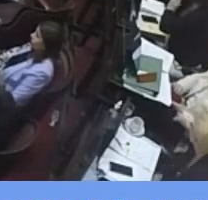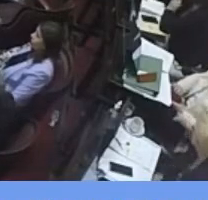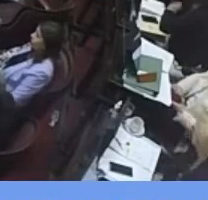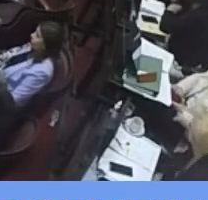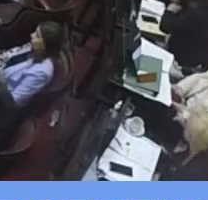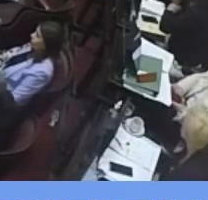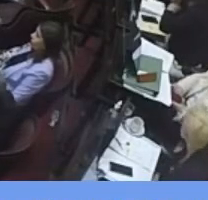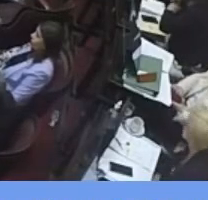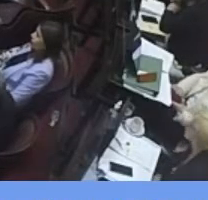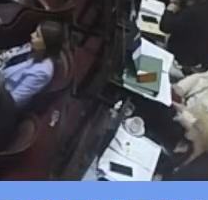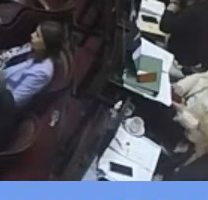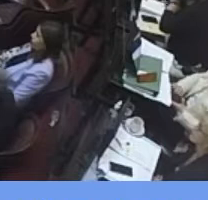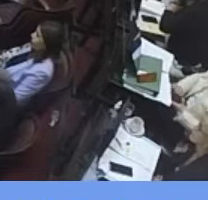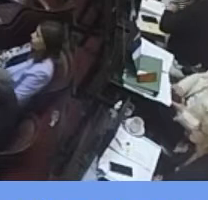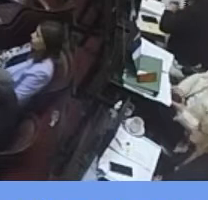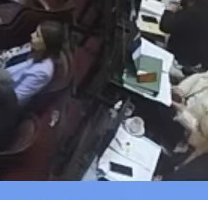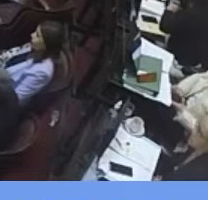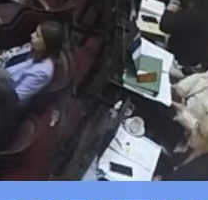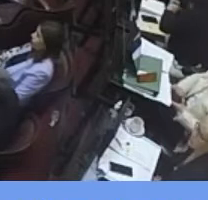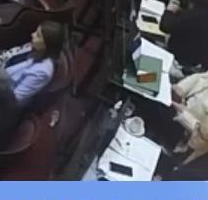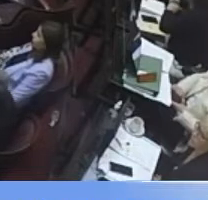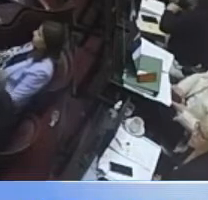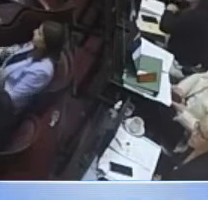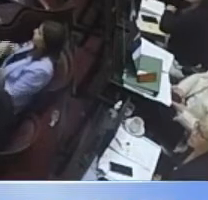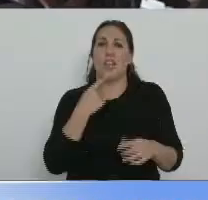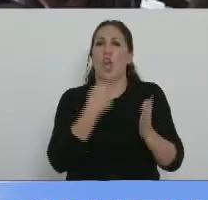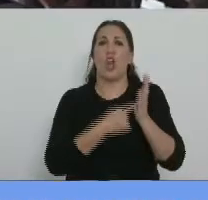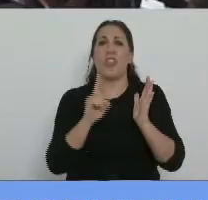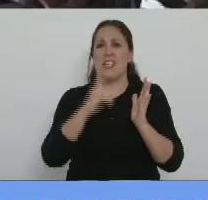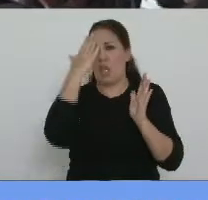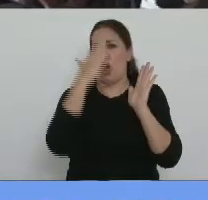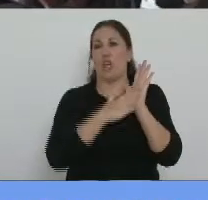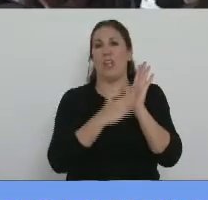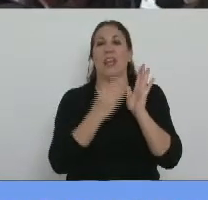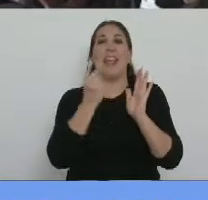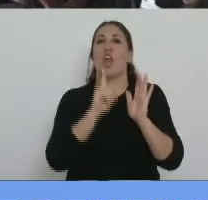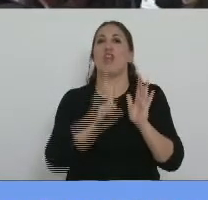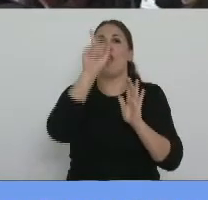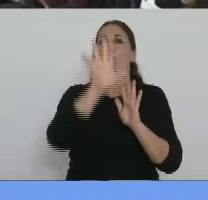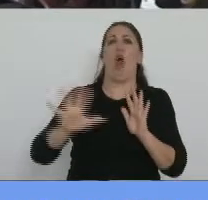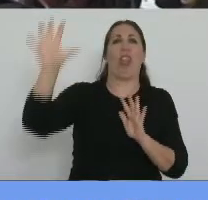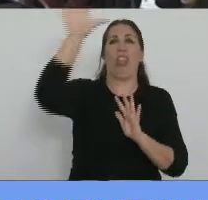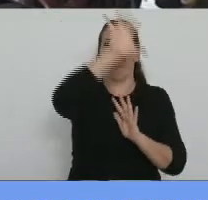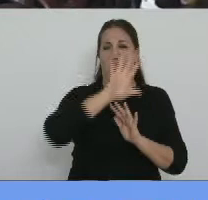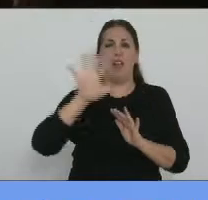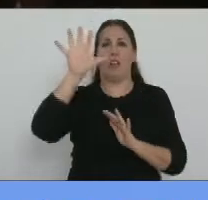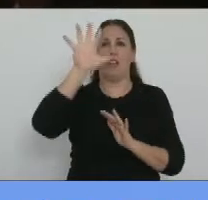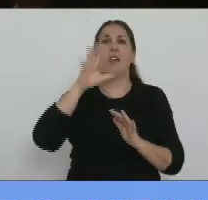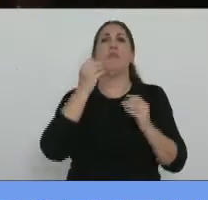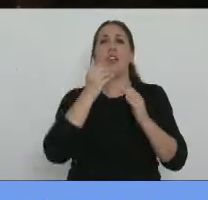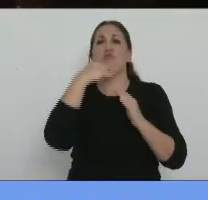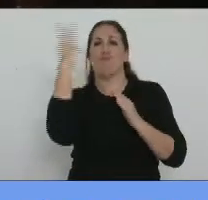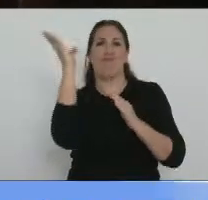esta región no mencionada nuestra constitución que es el norte grande no que es la suma del noa del nea